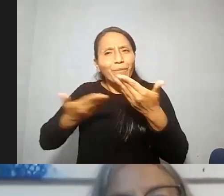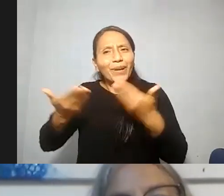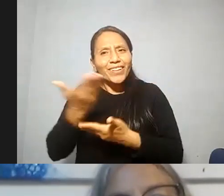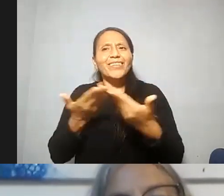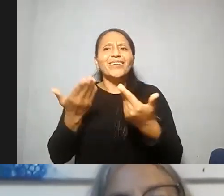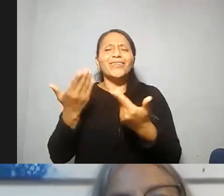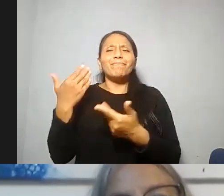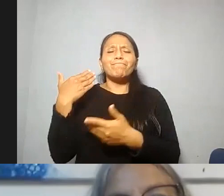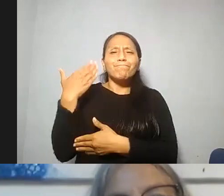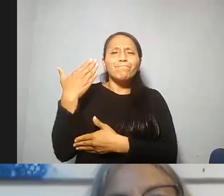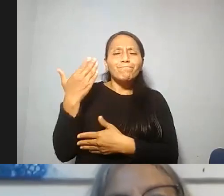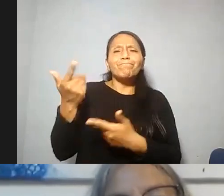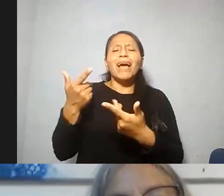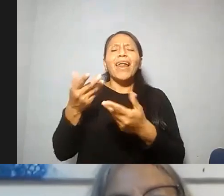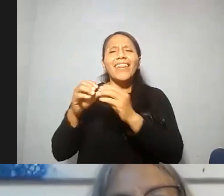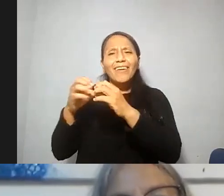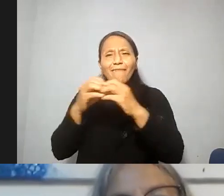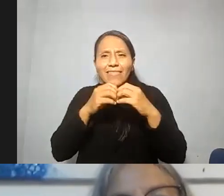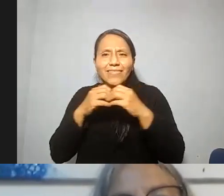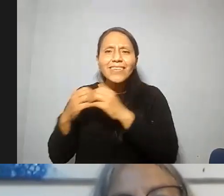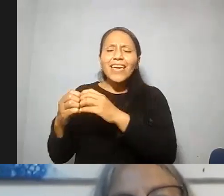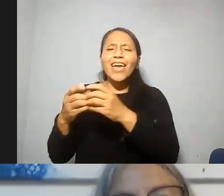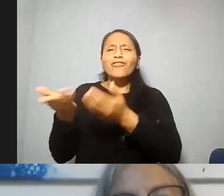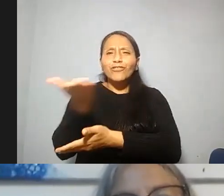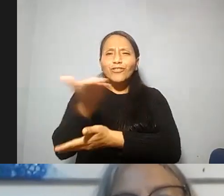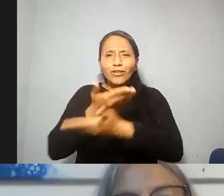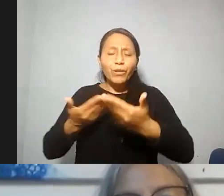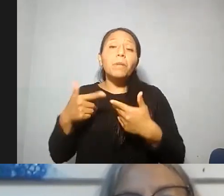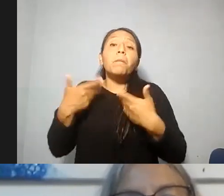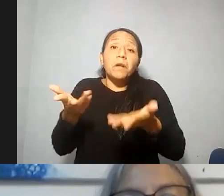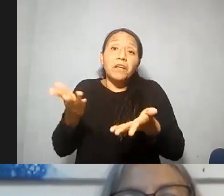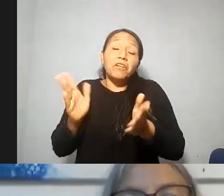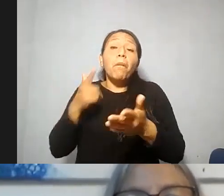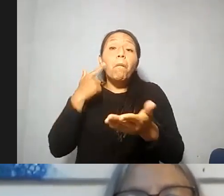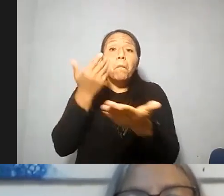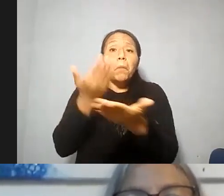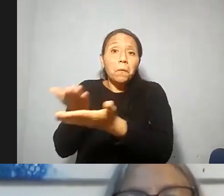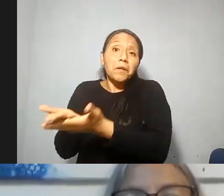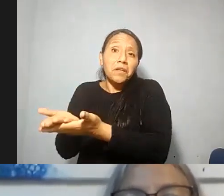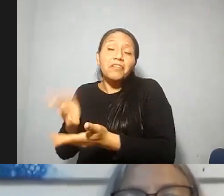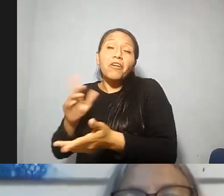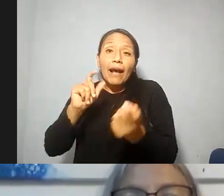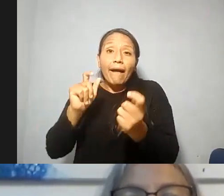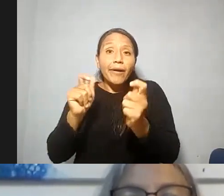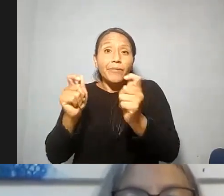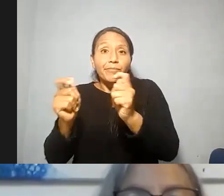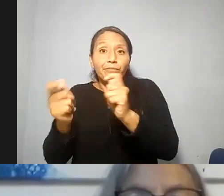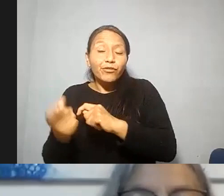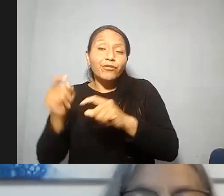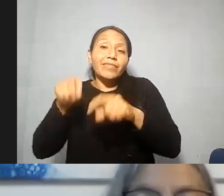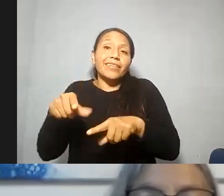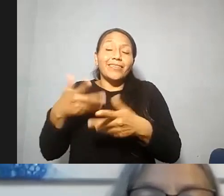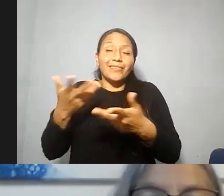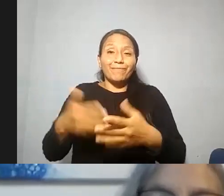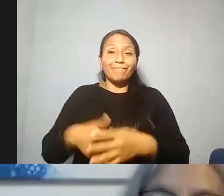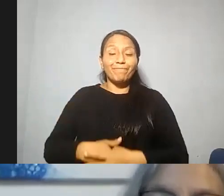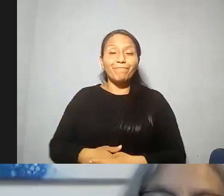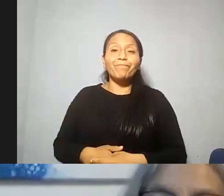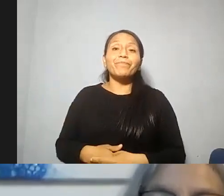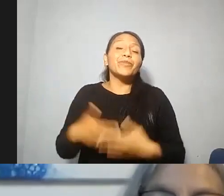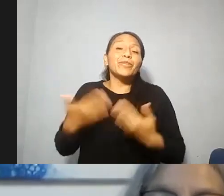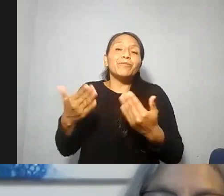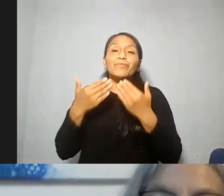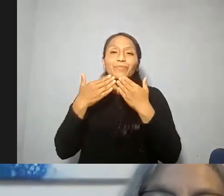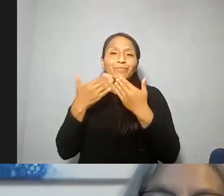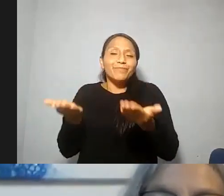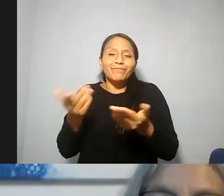seguir debatiendo, para seguir socializando y, ¿por qué no?, para seguir proponiendo, ¿no?, cambios en este sentido, ¿no? Así que, bueno, yo de mi